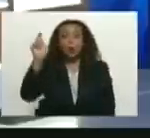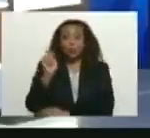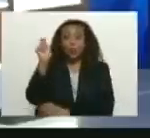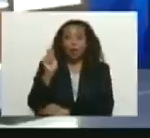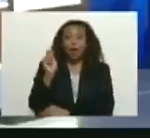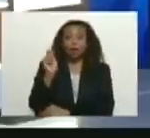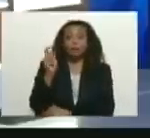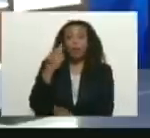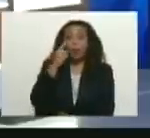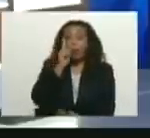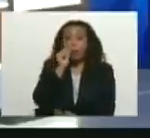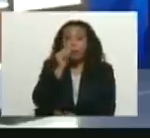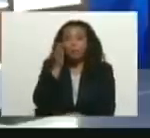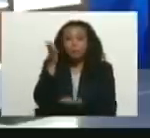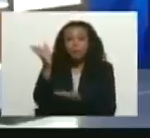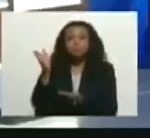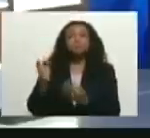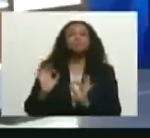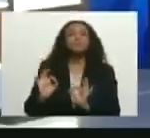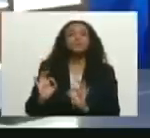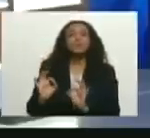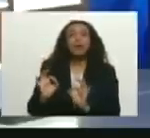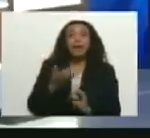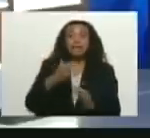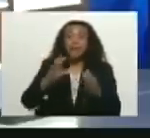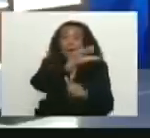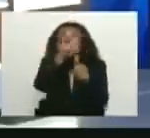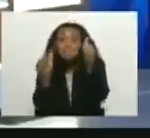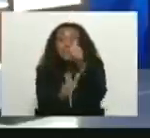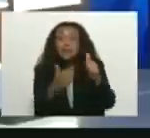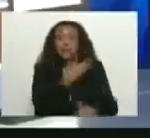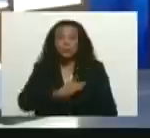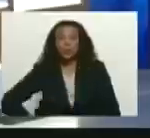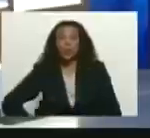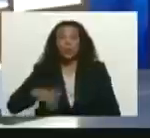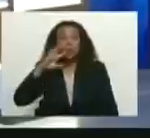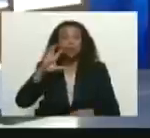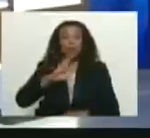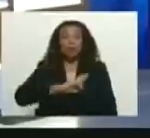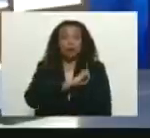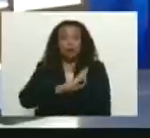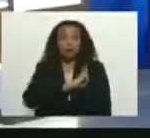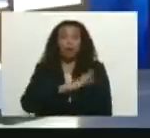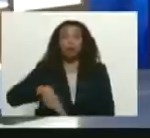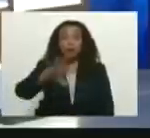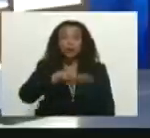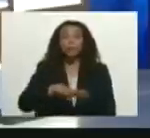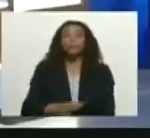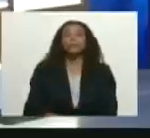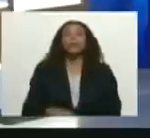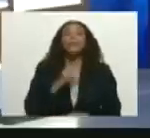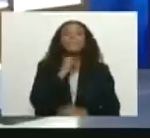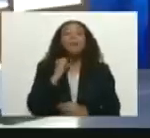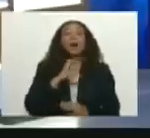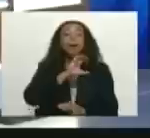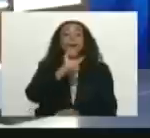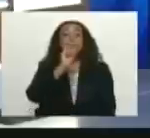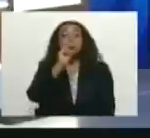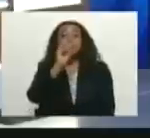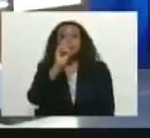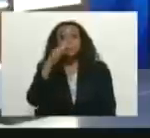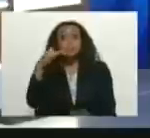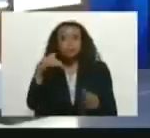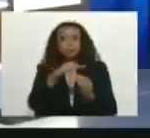Nicolás Ernesto Maduro Guerra, que es el vicepresidente de Asuntos Religiosos, Monseñor Maduro Guerra, lo llaman